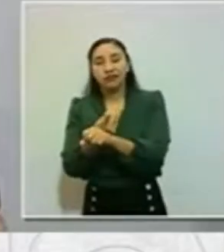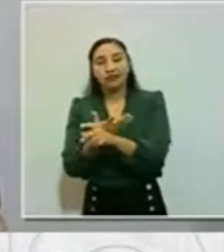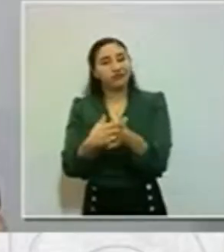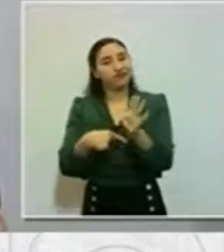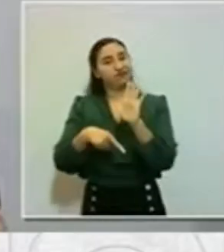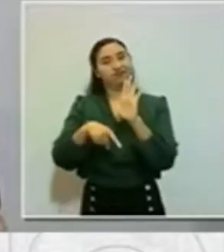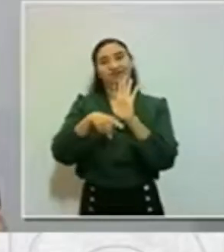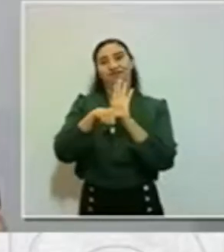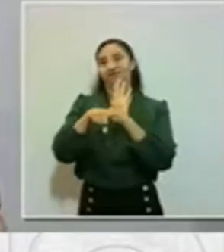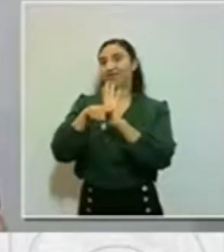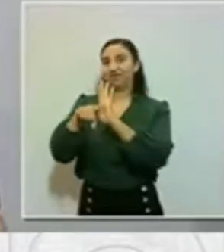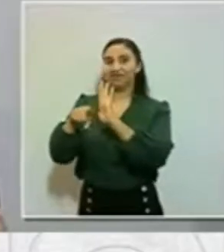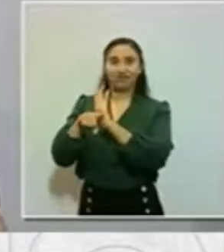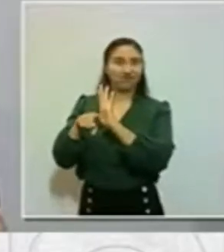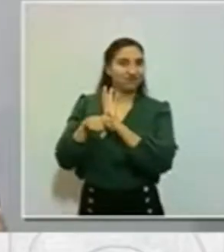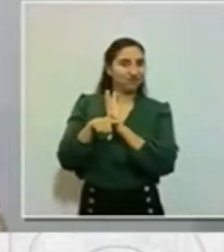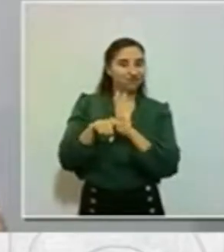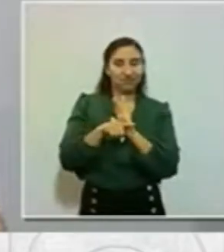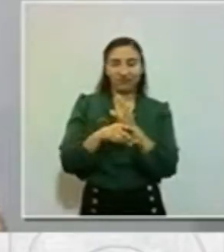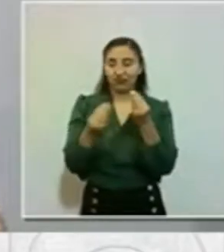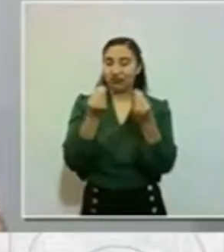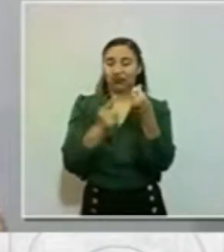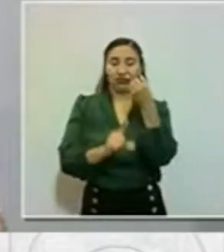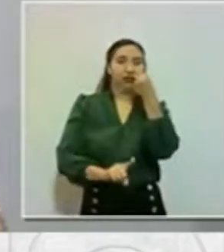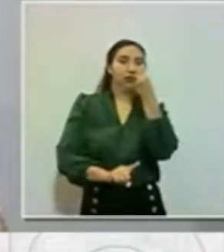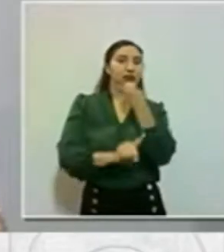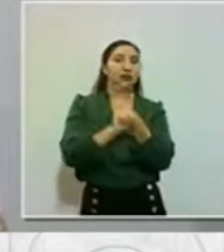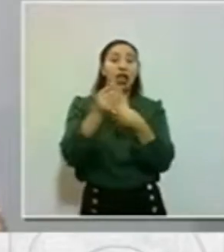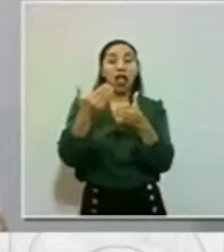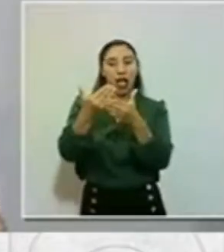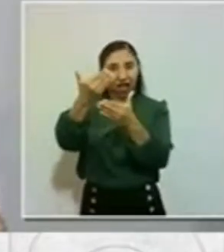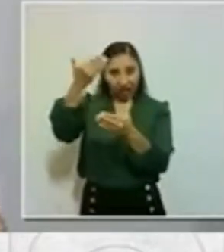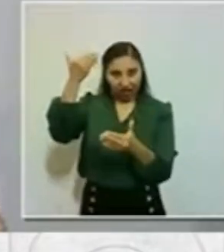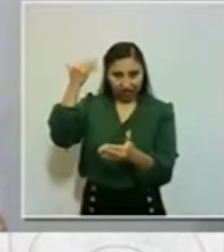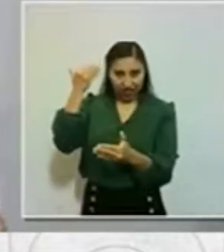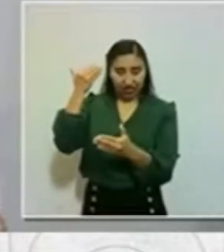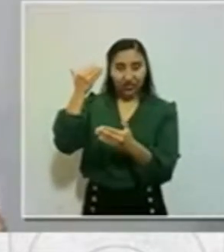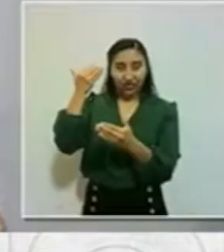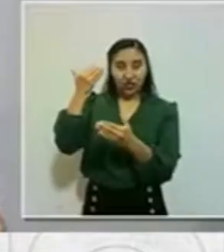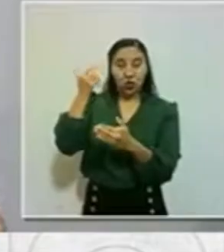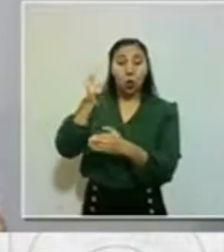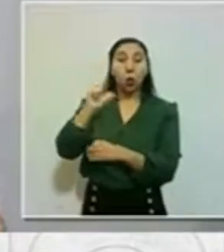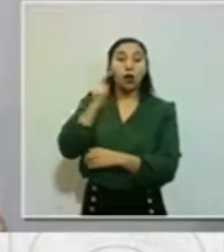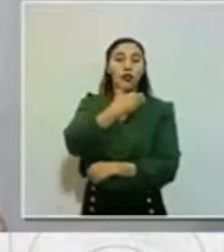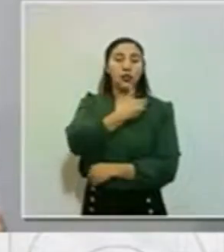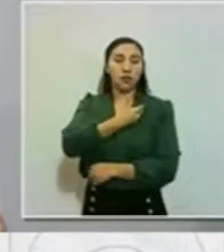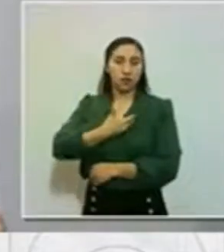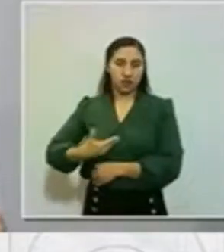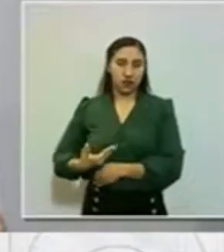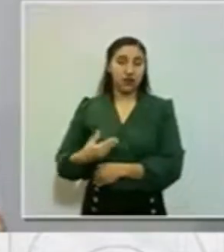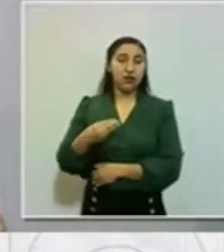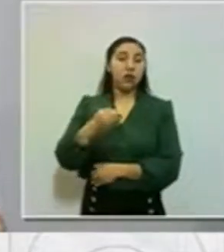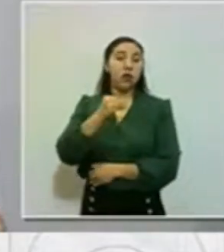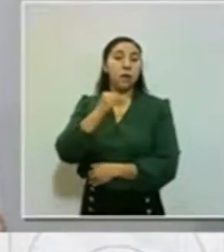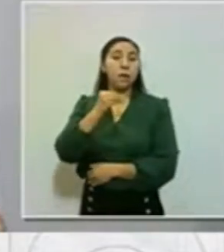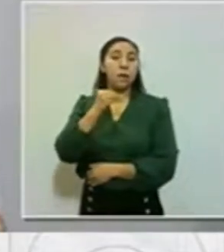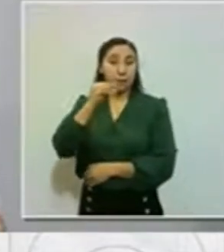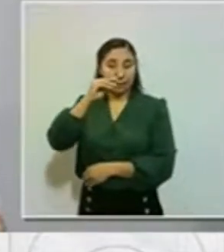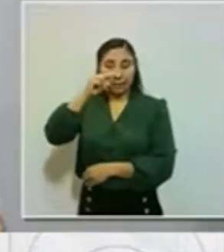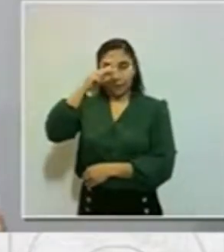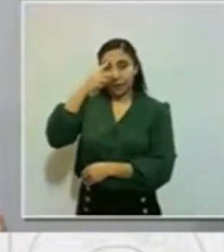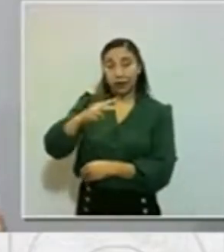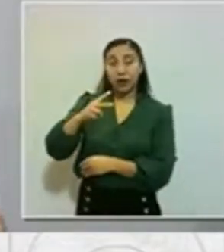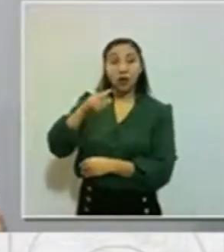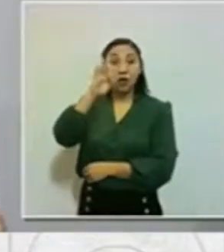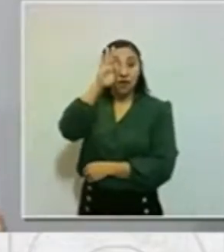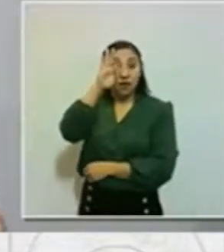pues negativo en la época del sexenio de Felipe Calderón. En la época de Peña